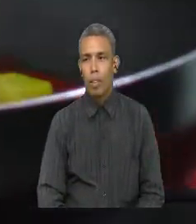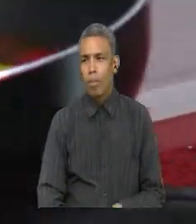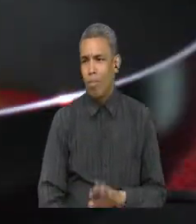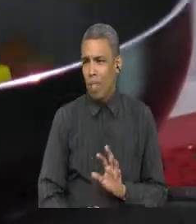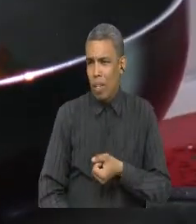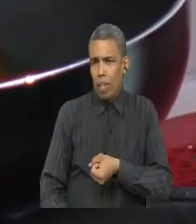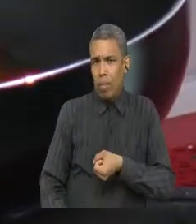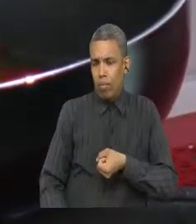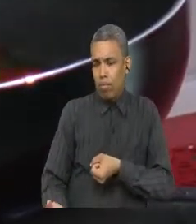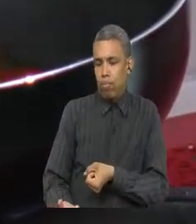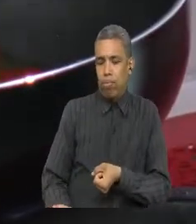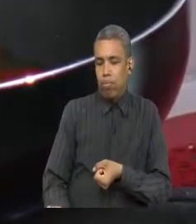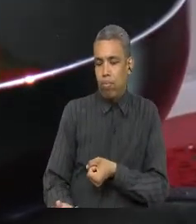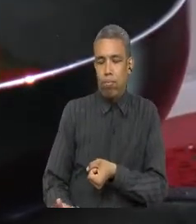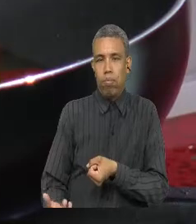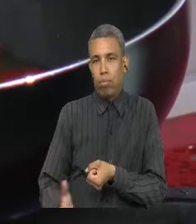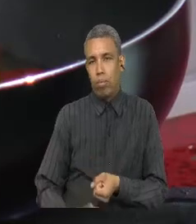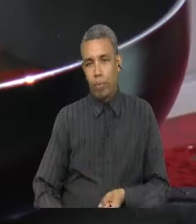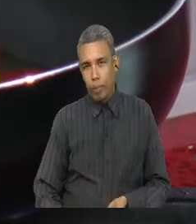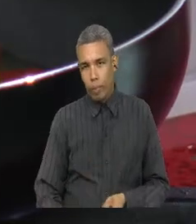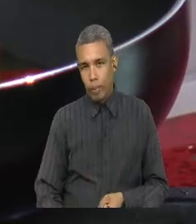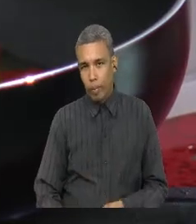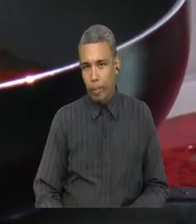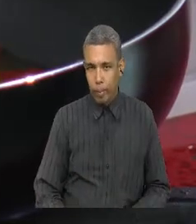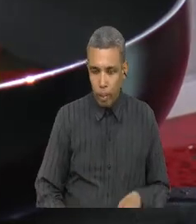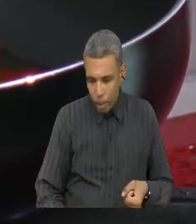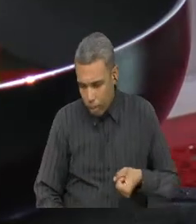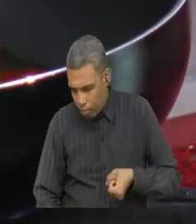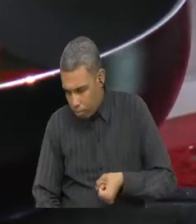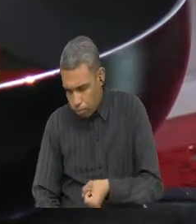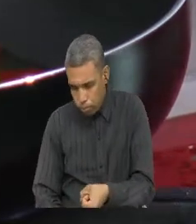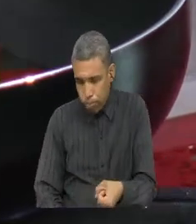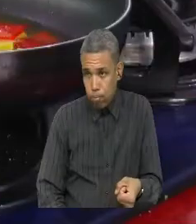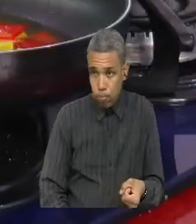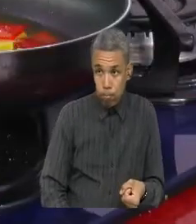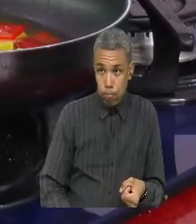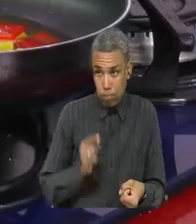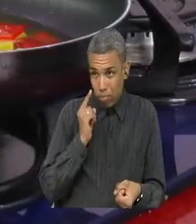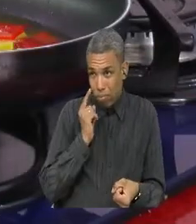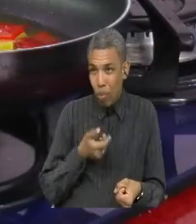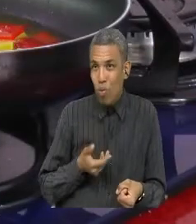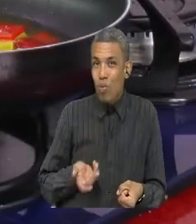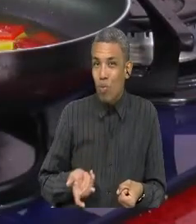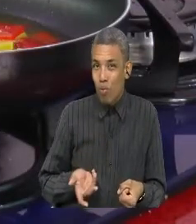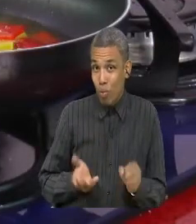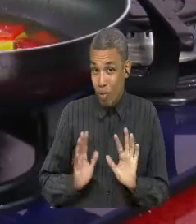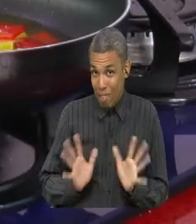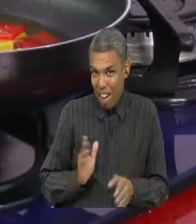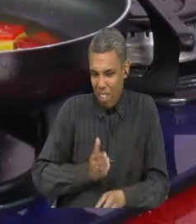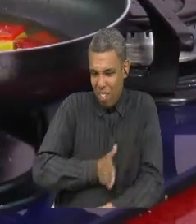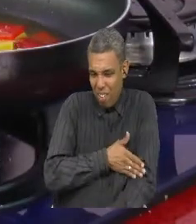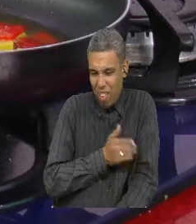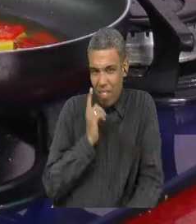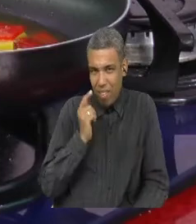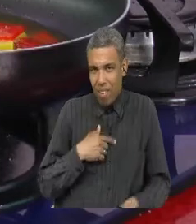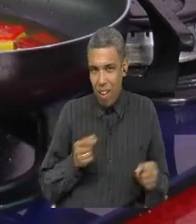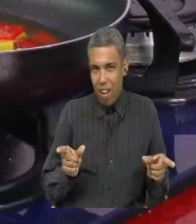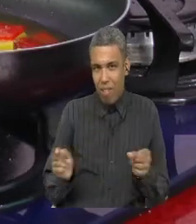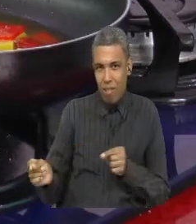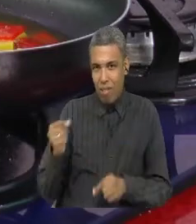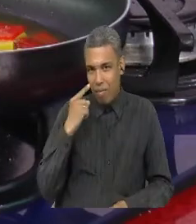reducción. La idea es que esto que estamos haciendo acá tiene que quedar en esta presentación. Acá ya traje uno. Ok, uno ya adelantado. Listo, no sé